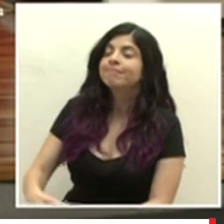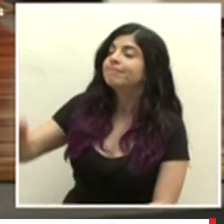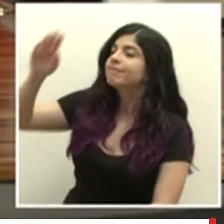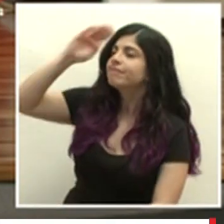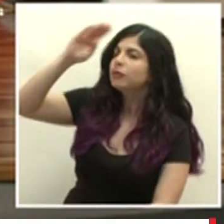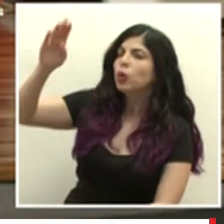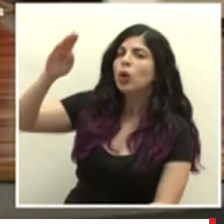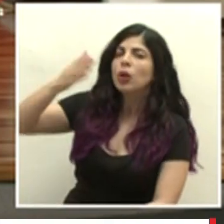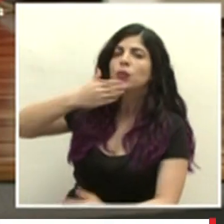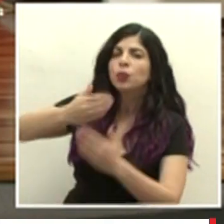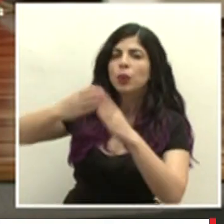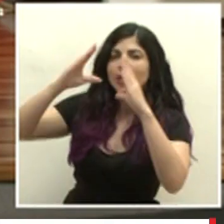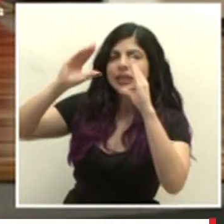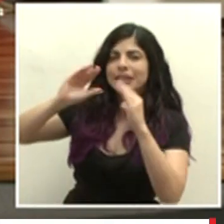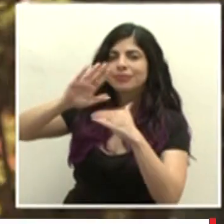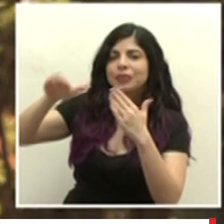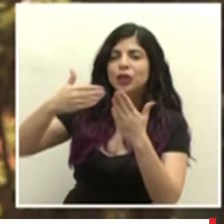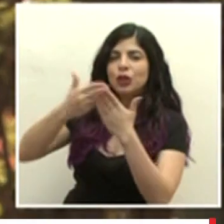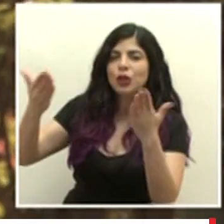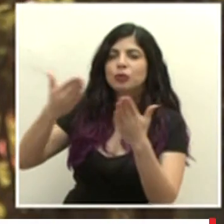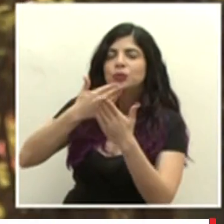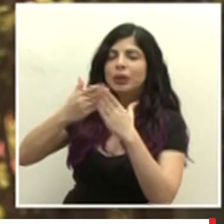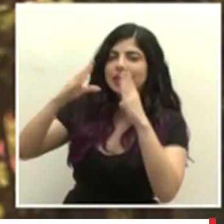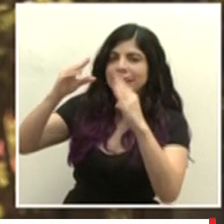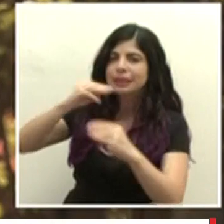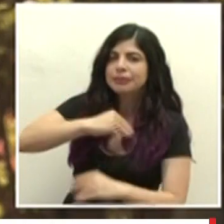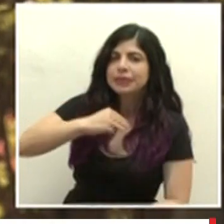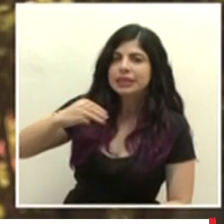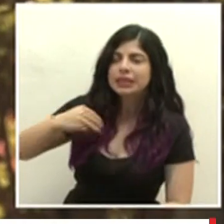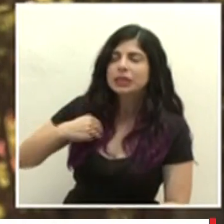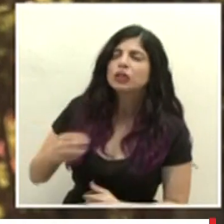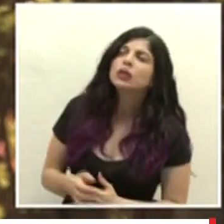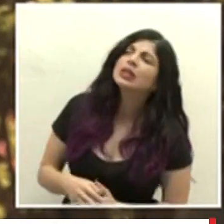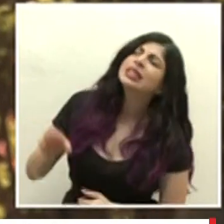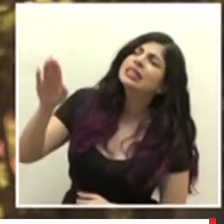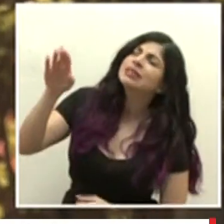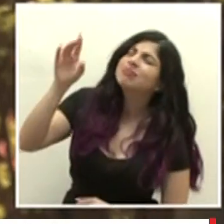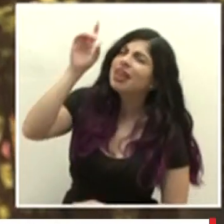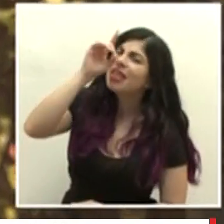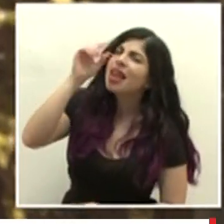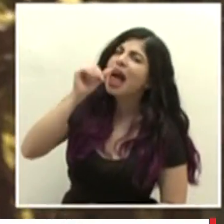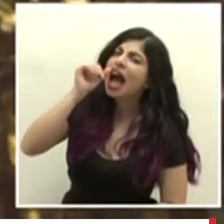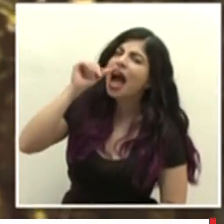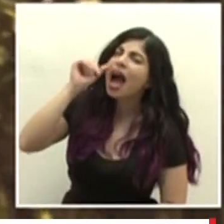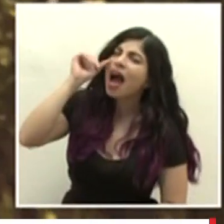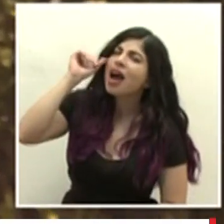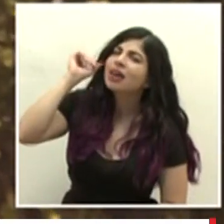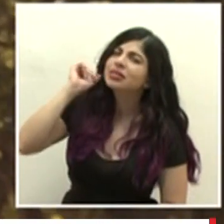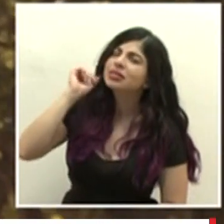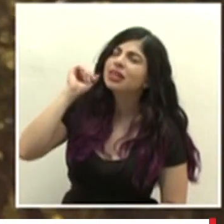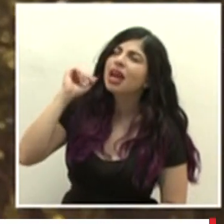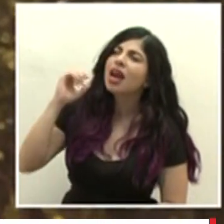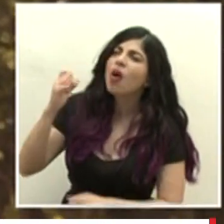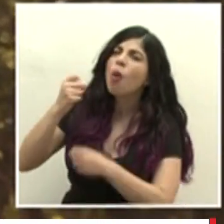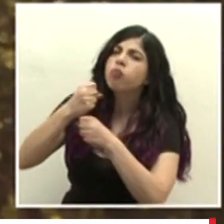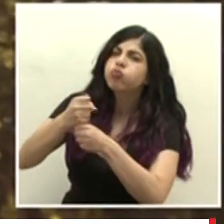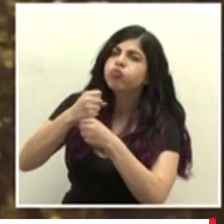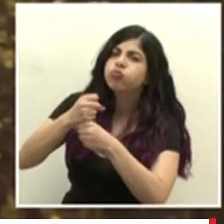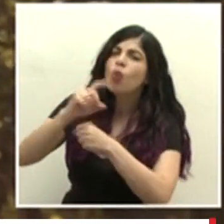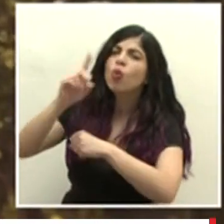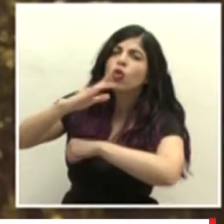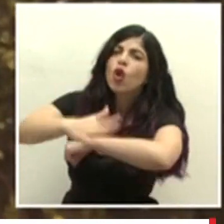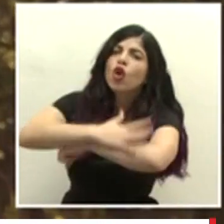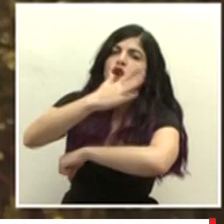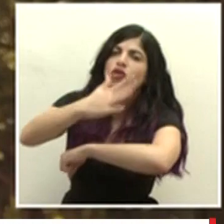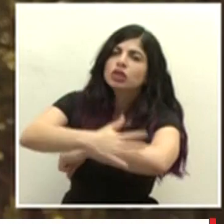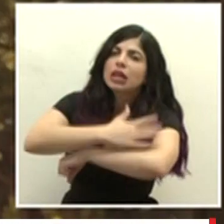Hola, buenas tardes a todos, buenas tardes, señor ministro. Don Daniel, ayer hubo unas manifestaciones en zonas costeras de